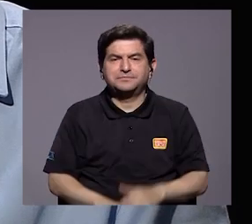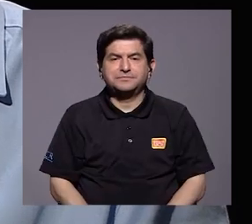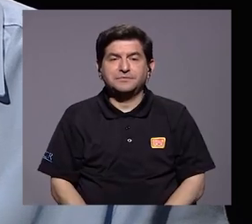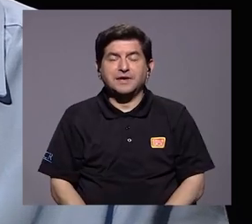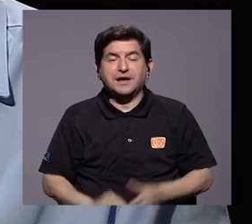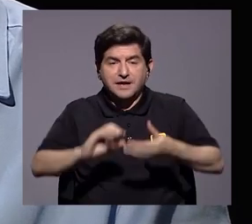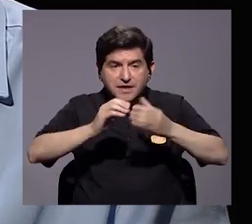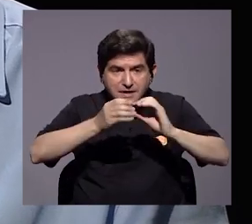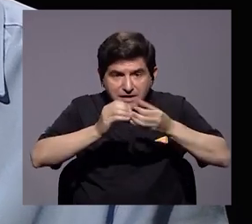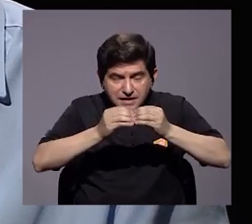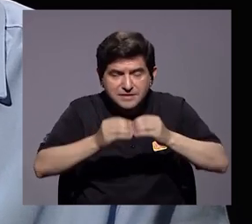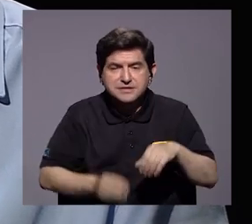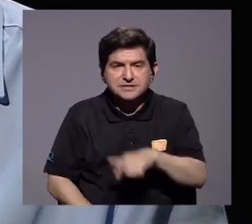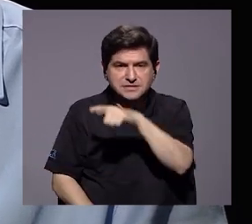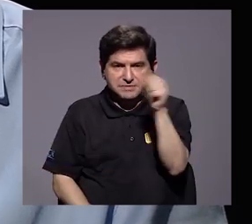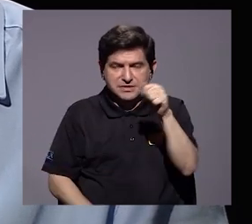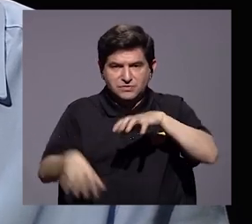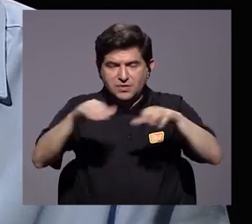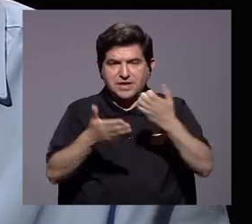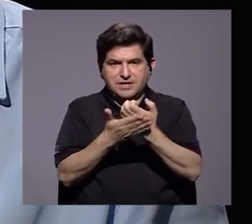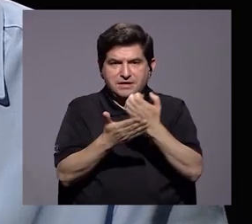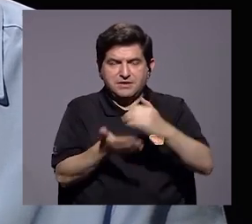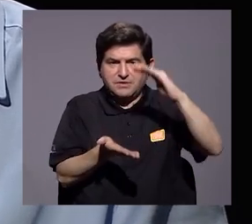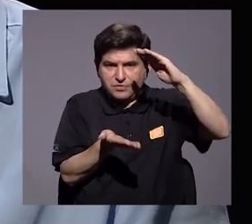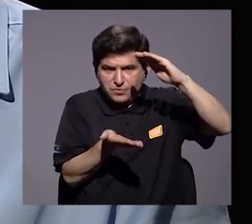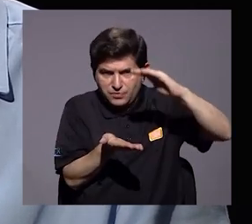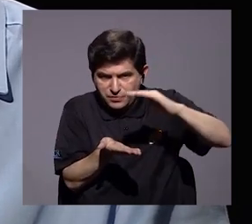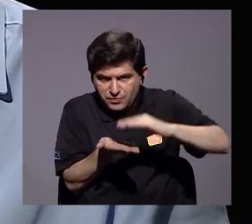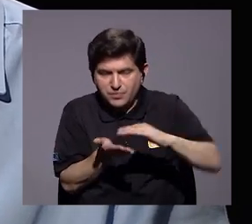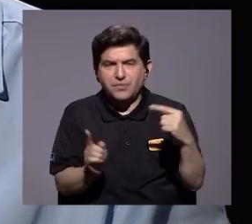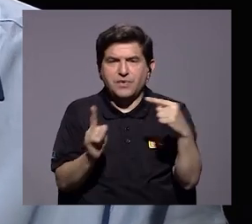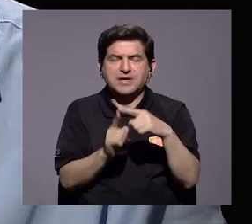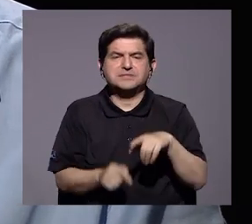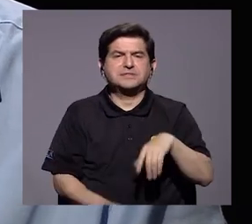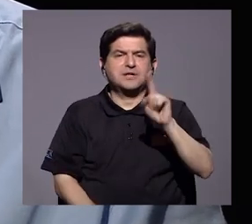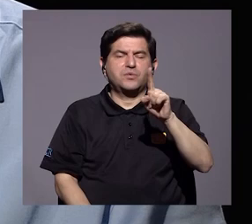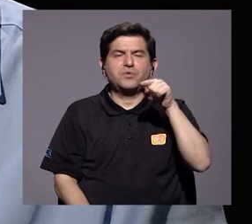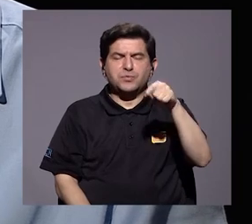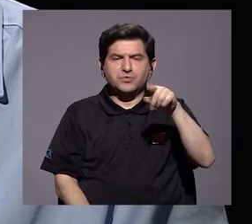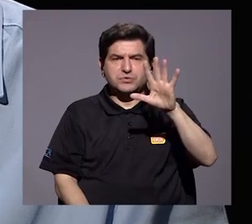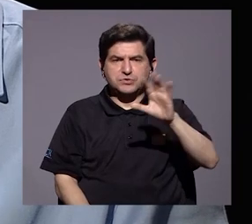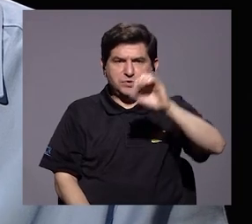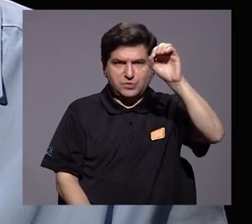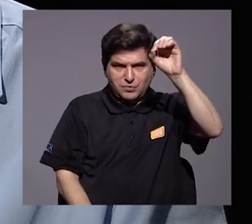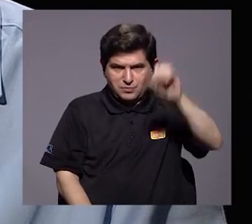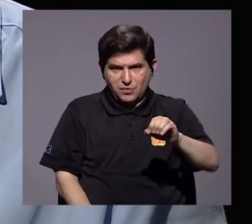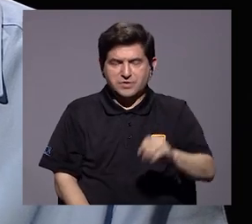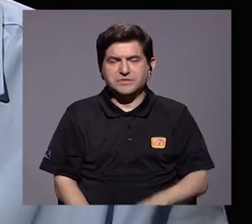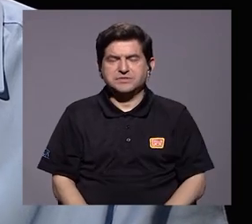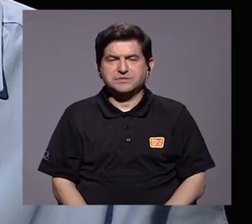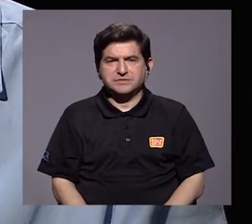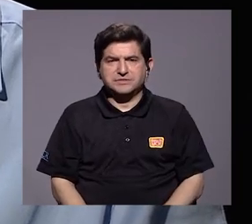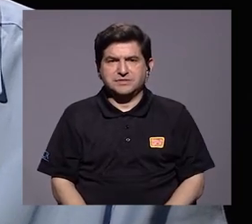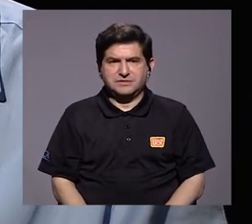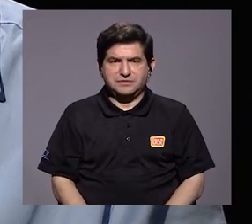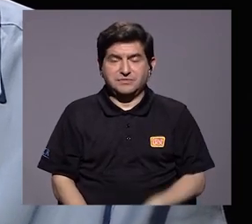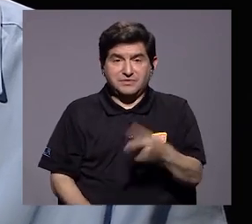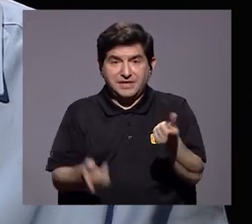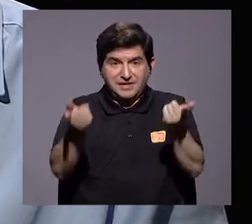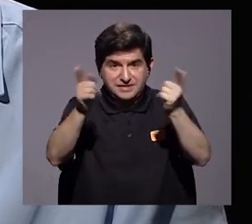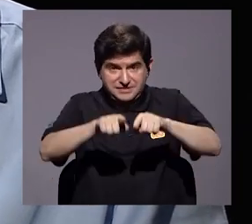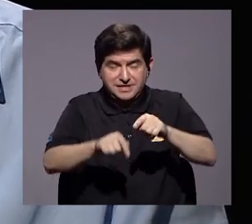entonces cuando el índice mensual de actividad económica había caído hasta alrededor de un uno y medio por ciento de